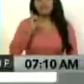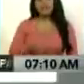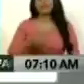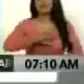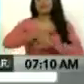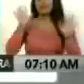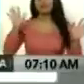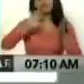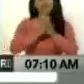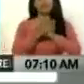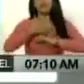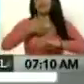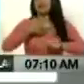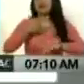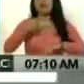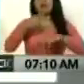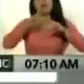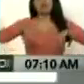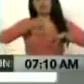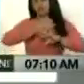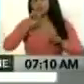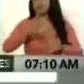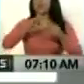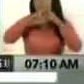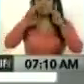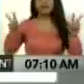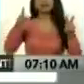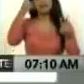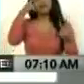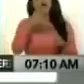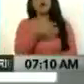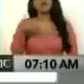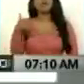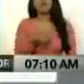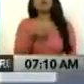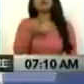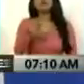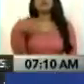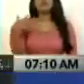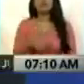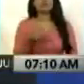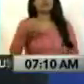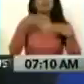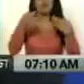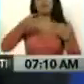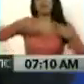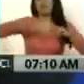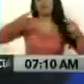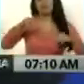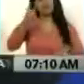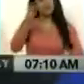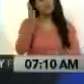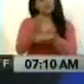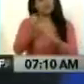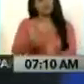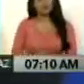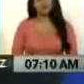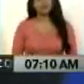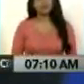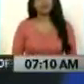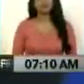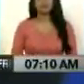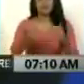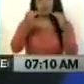que acabar la impunidad para que tengamos paz, porque la MUT juega con doble agenda. Mano dura. También nos dice